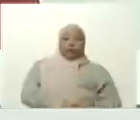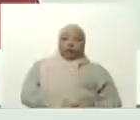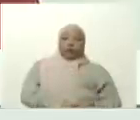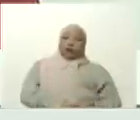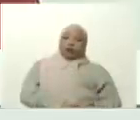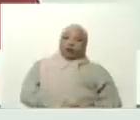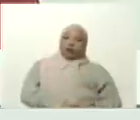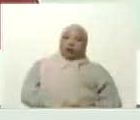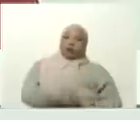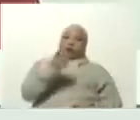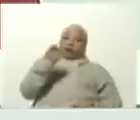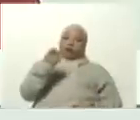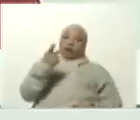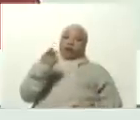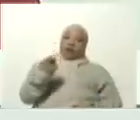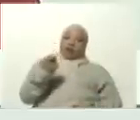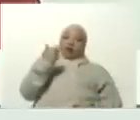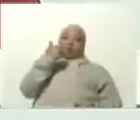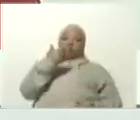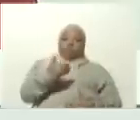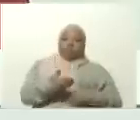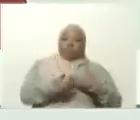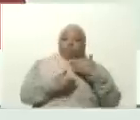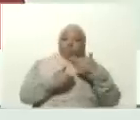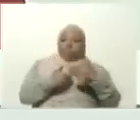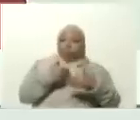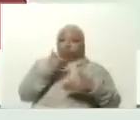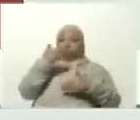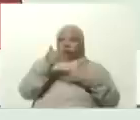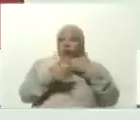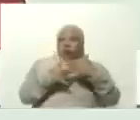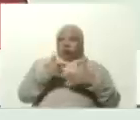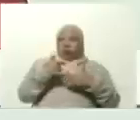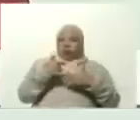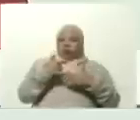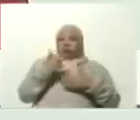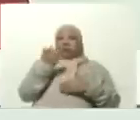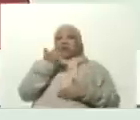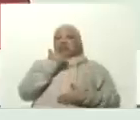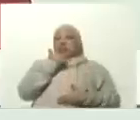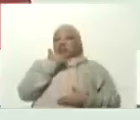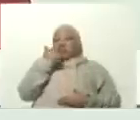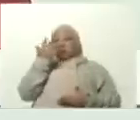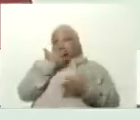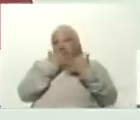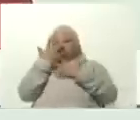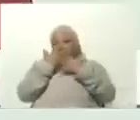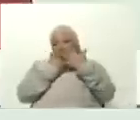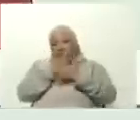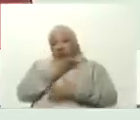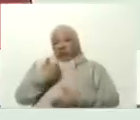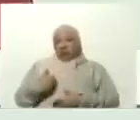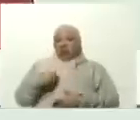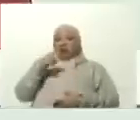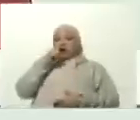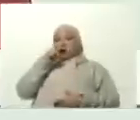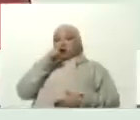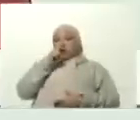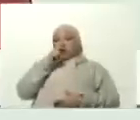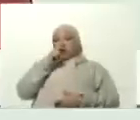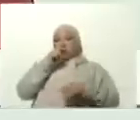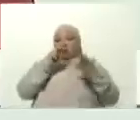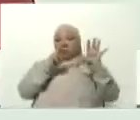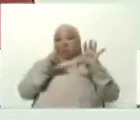no ha terminado de cuajar. Y la razón es que humanamente es imposible que el presidente se reúna con los